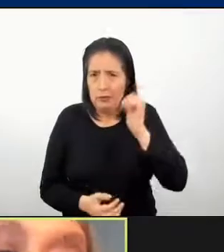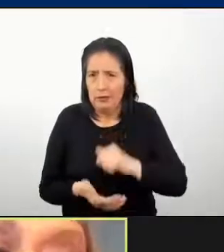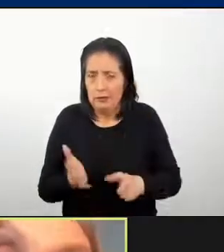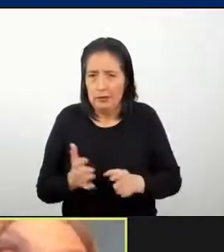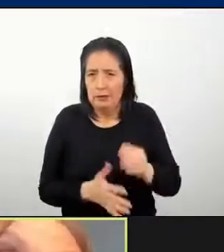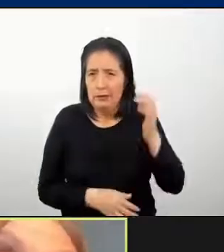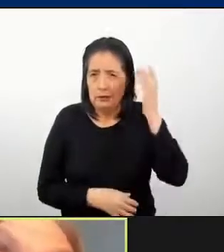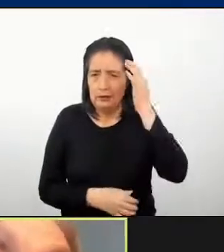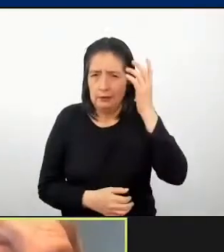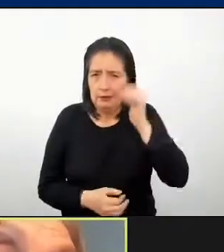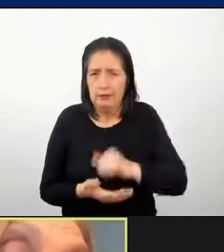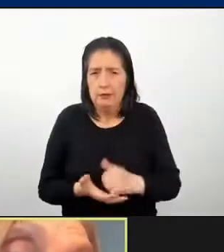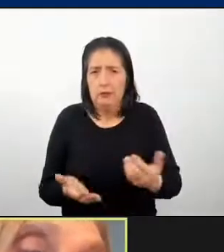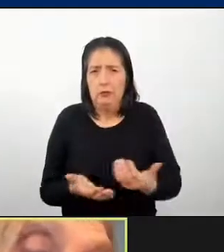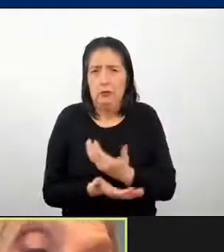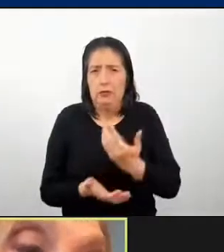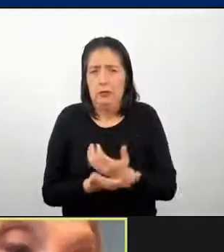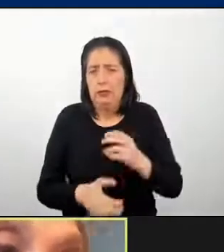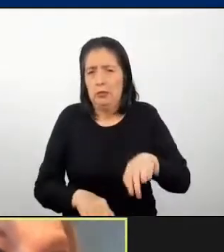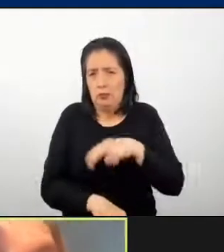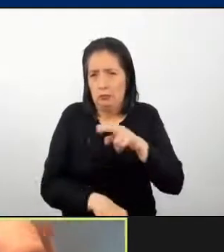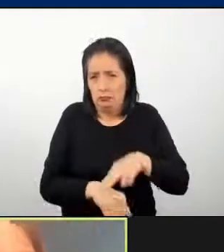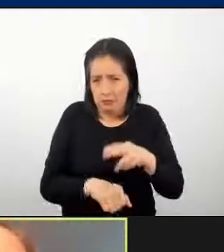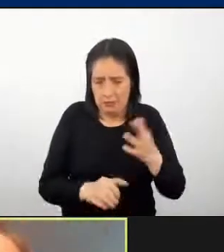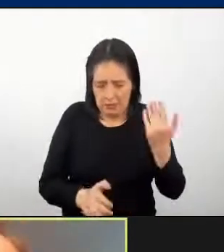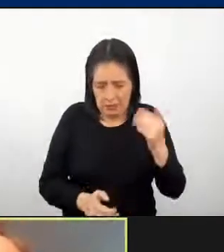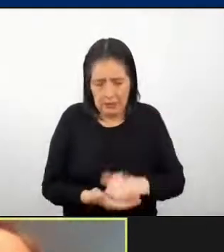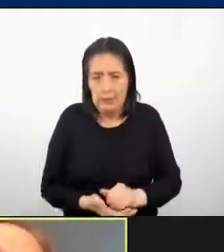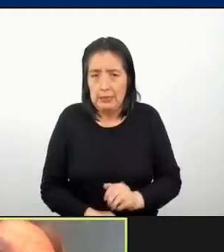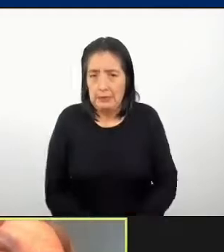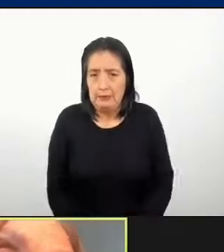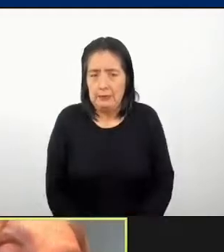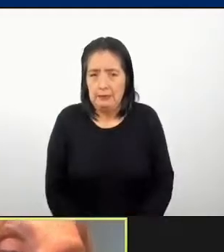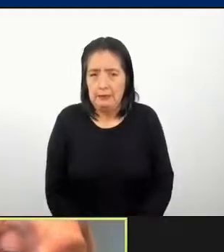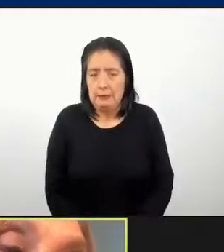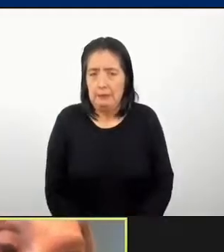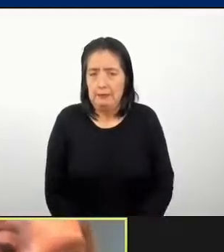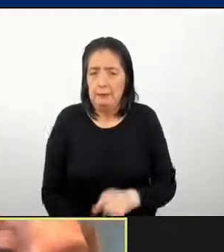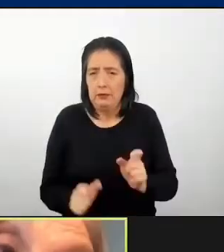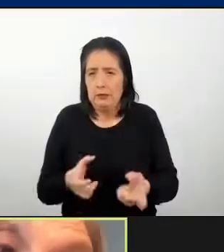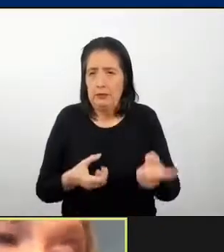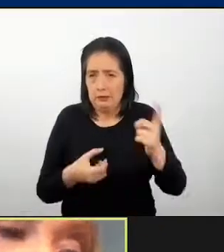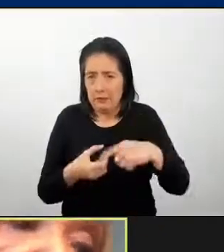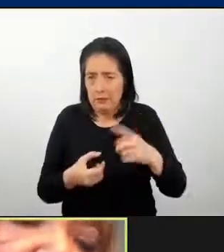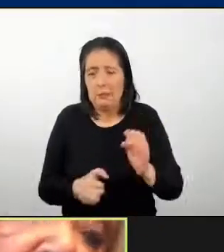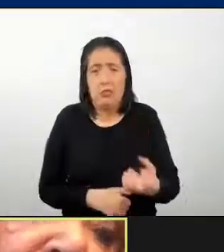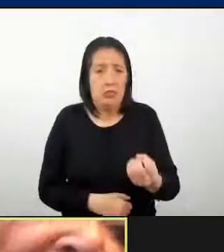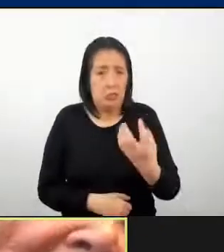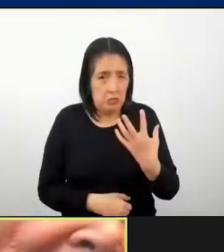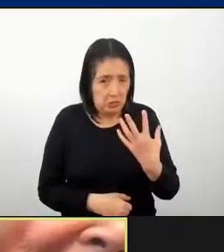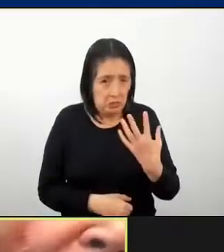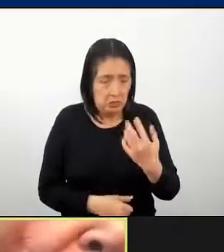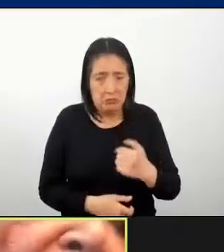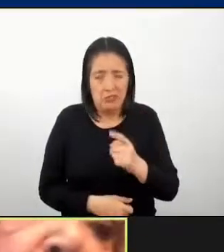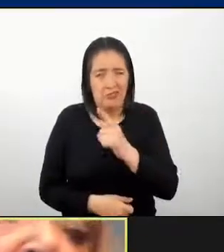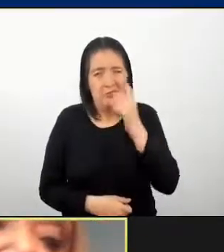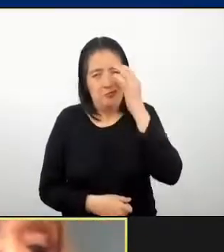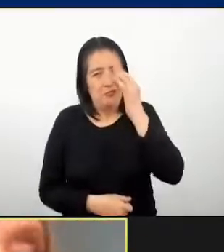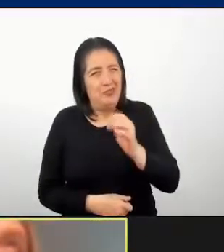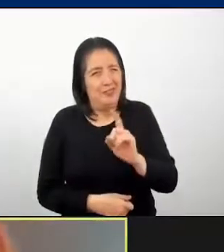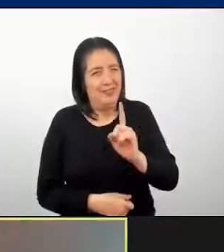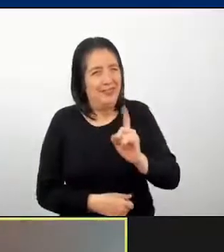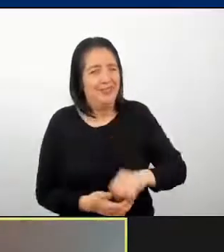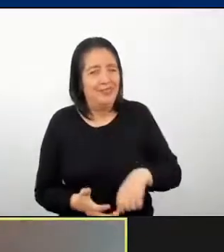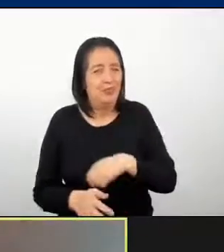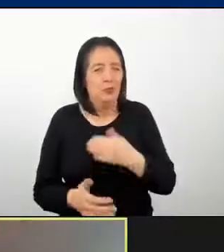reflexión sobre la nueva normalidad. El anterior participante dijo que no creía en la nueva